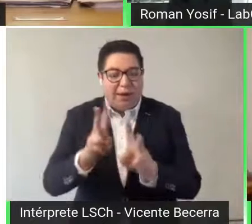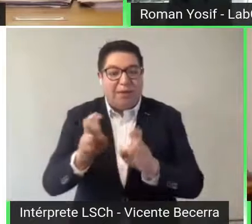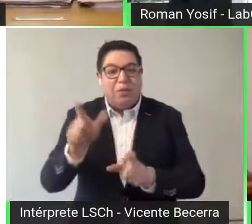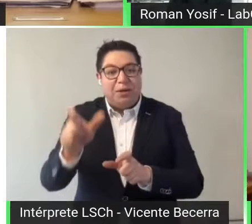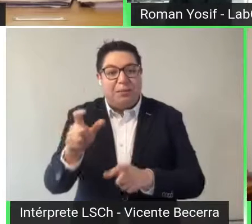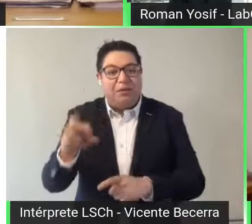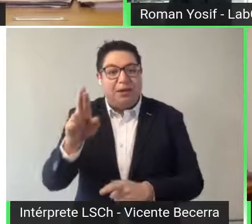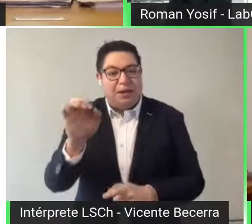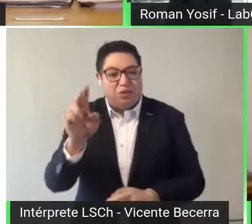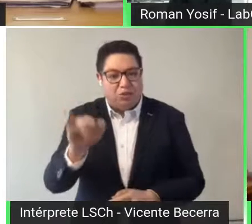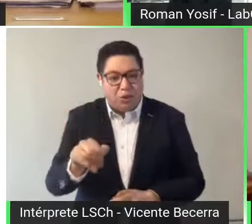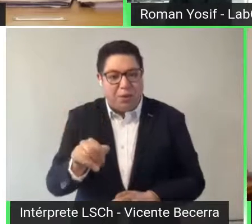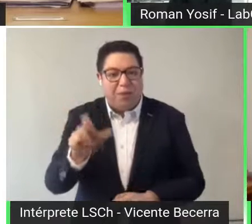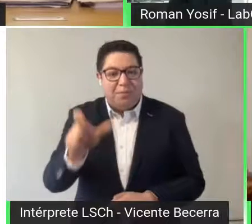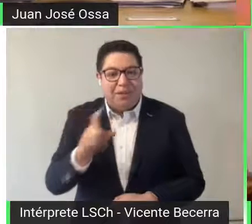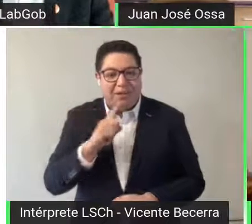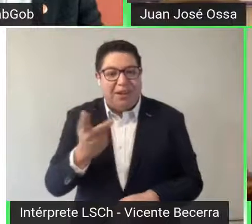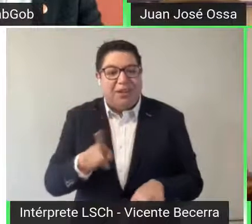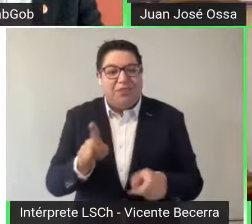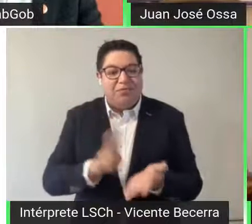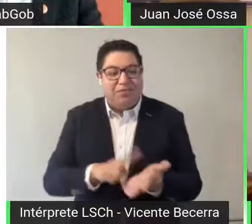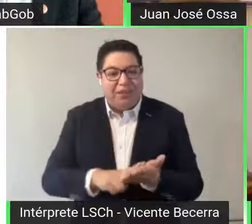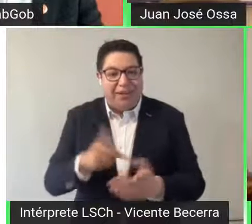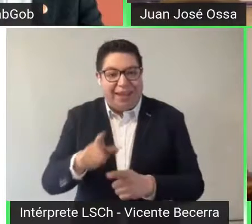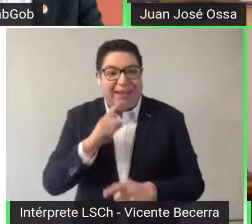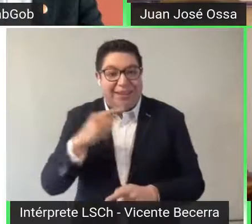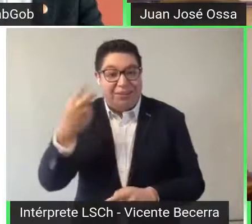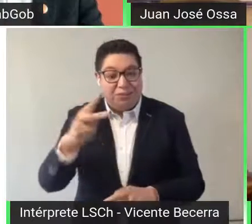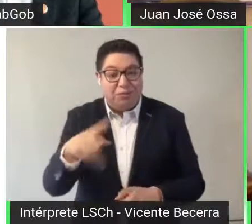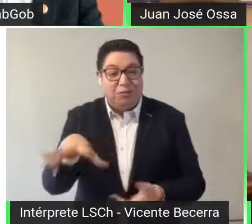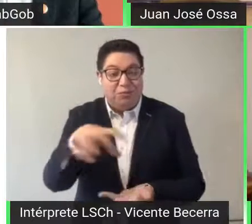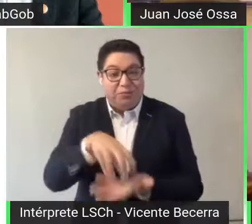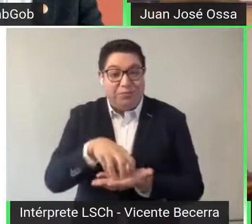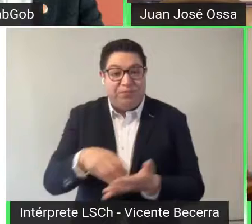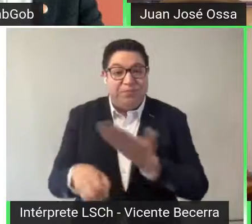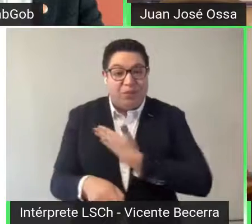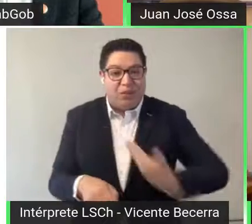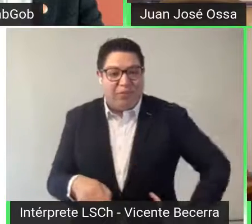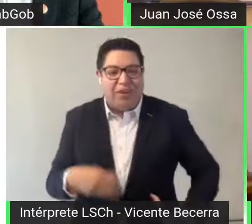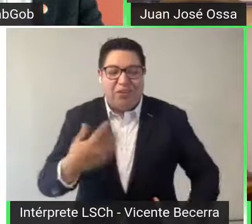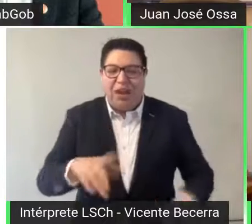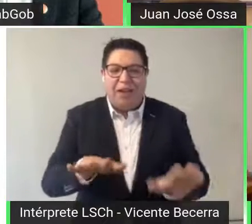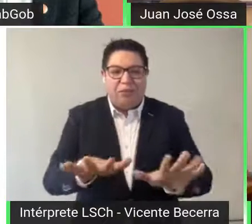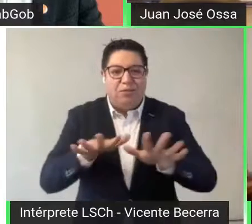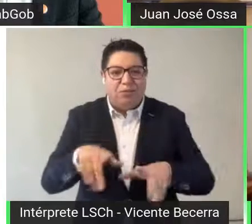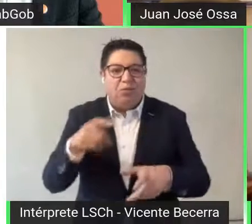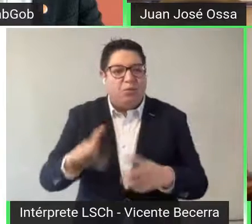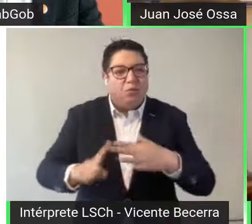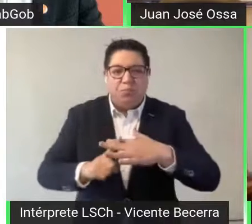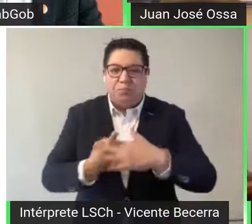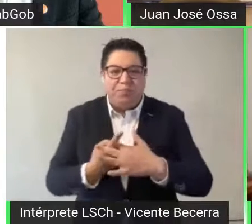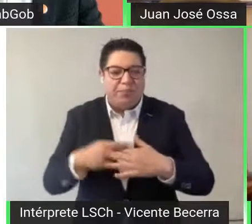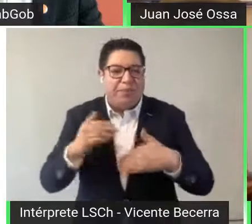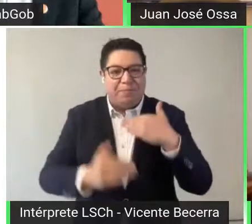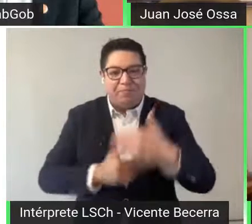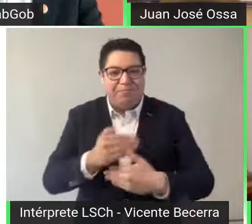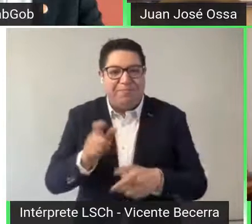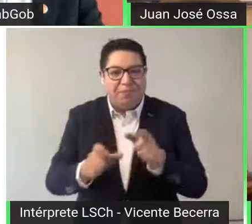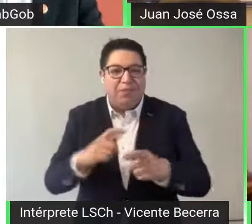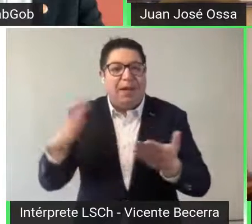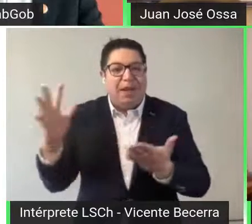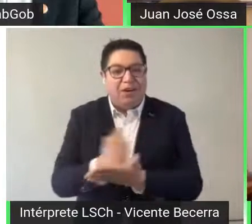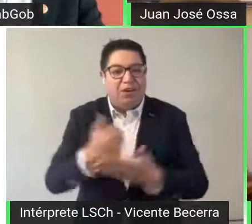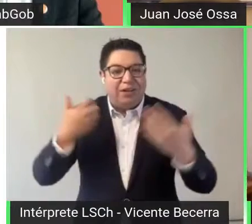Román, porque la verdad que el laboratorio de gobierno, sin ninguna duda, ha sido un verdadero pionero en lograr